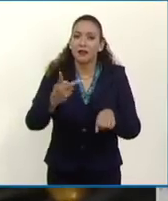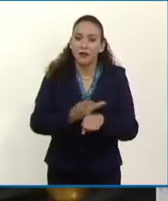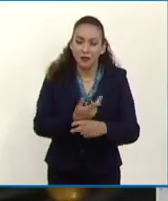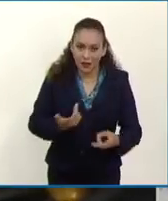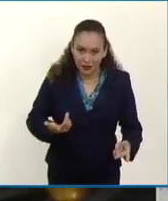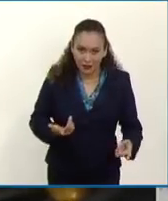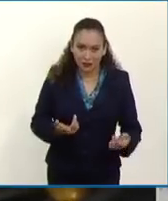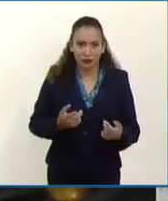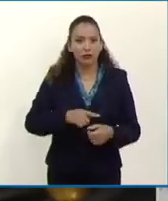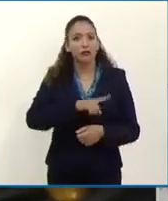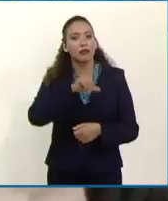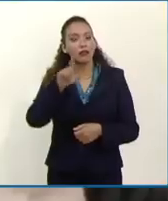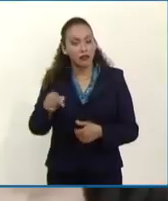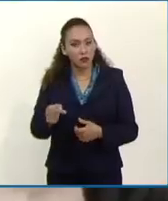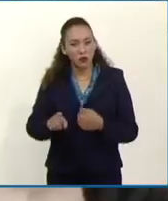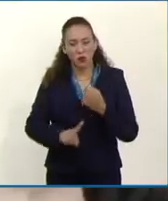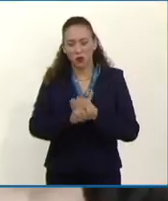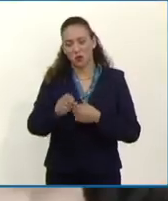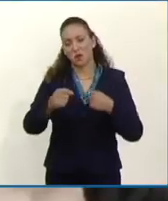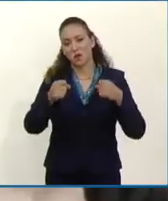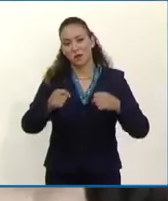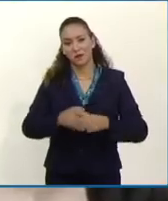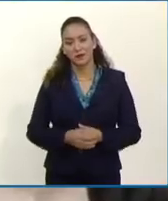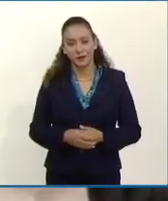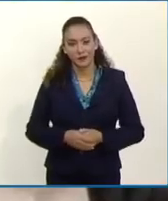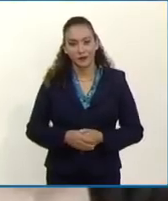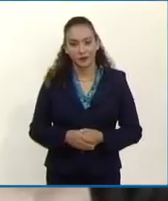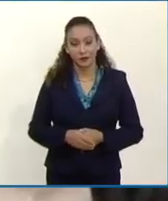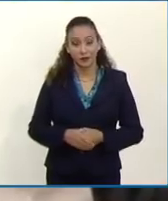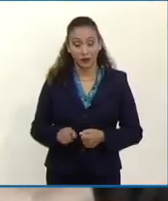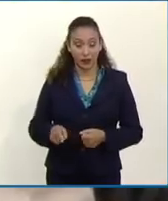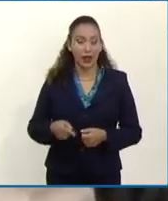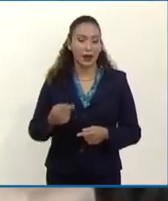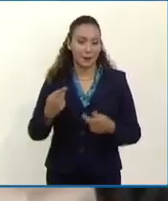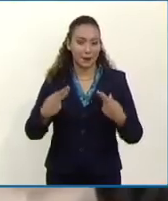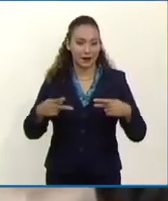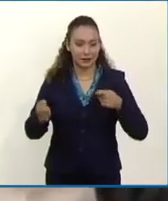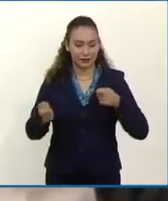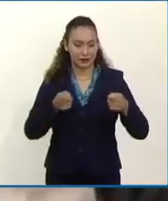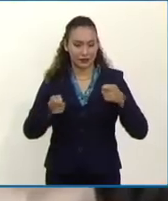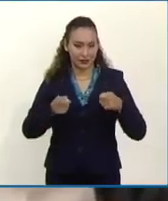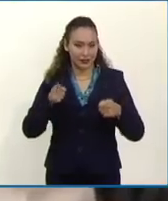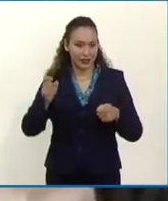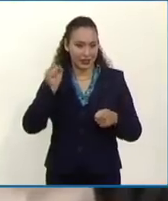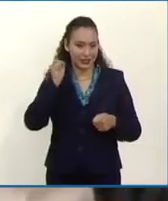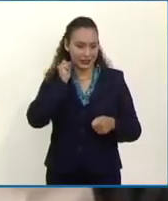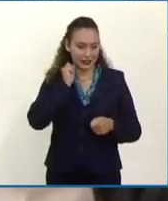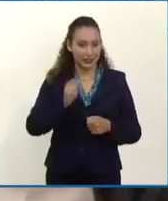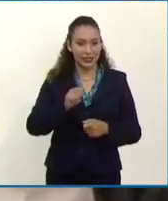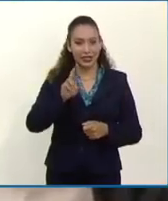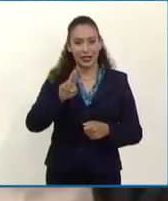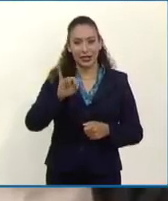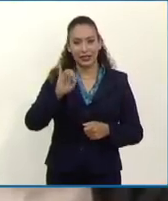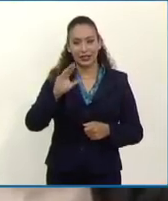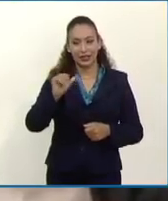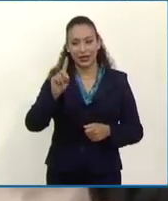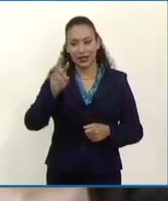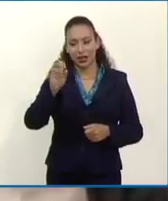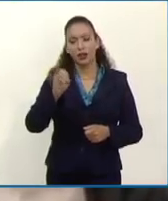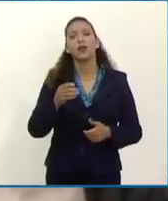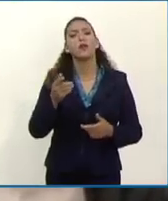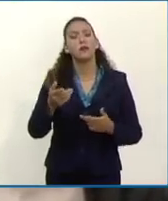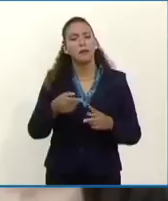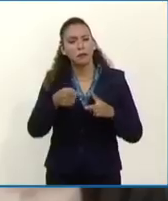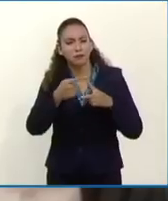una esclavitud velada. El presidente de la Junta de Coordinación Política del Senado, Ricardo Monreal, hizo un cálculo de lo